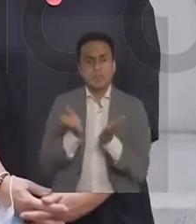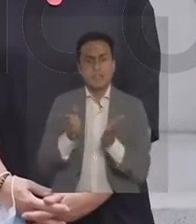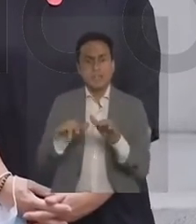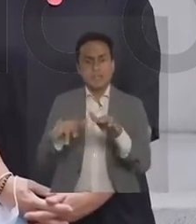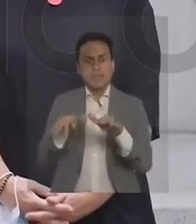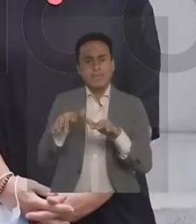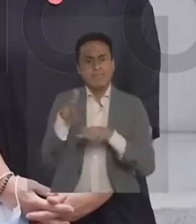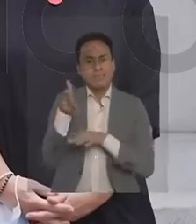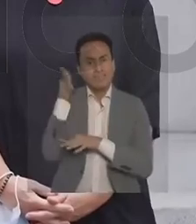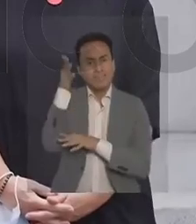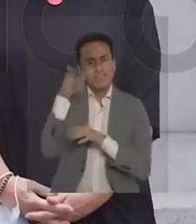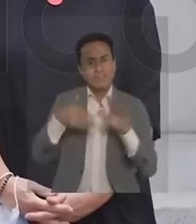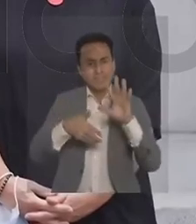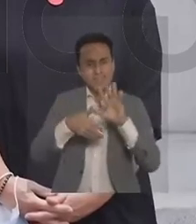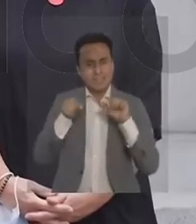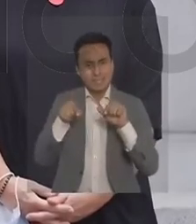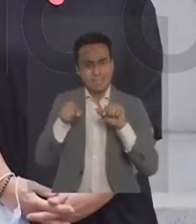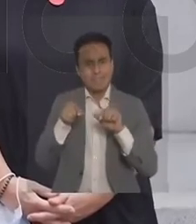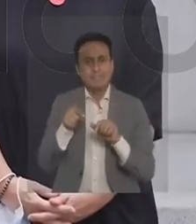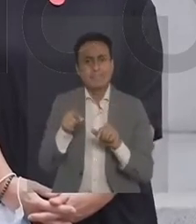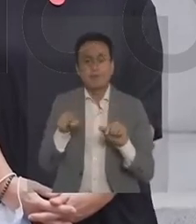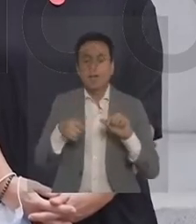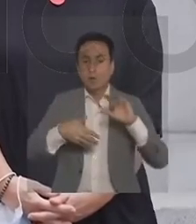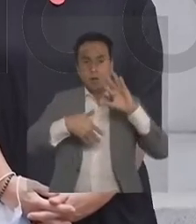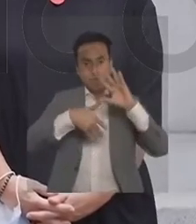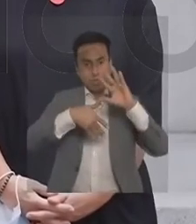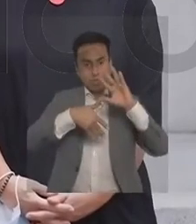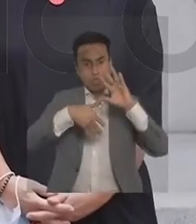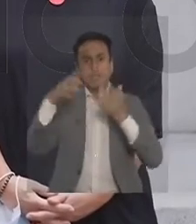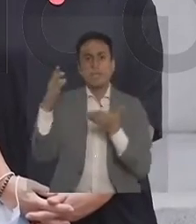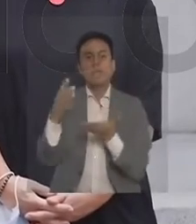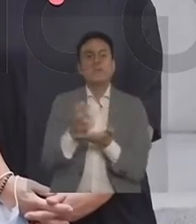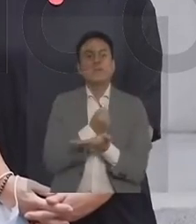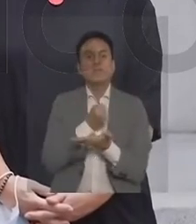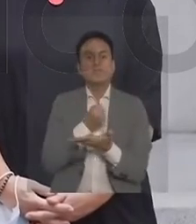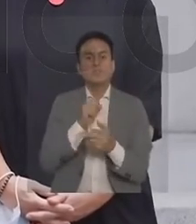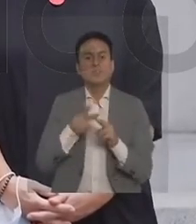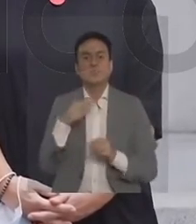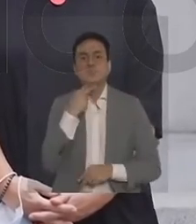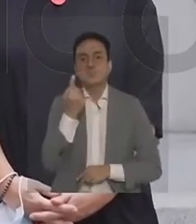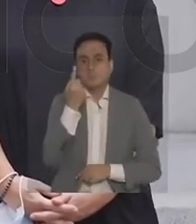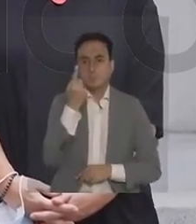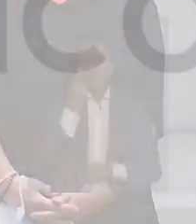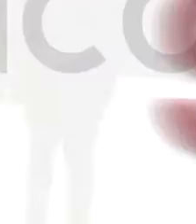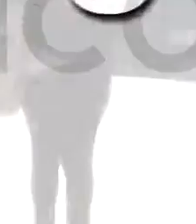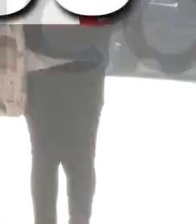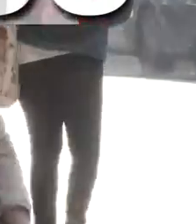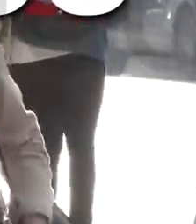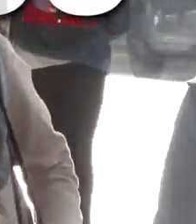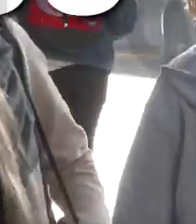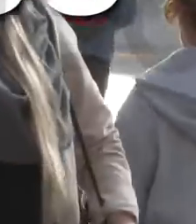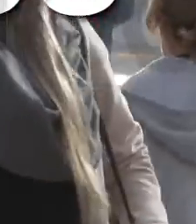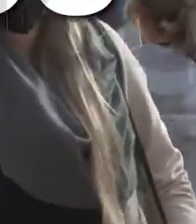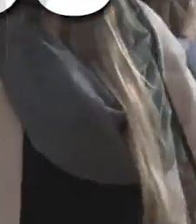cumbre, es que como continente logremos tener una sola voz respecto a estas cosas.